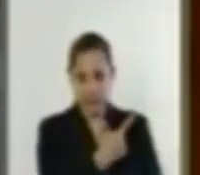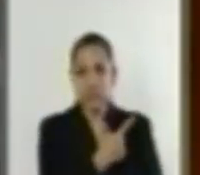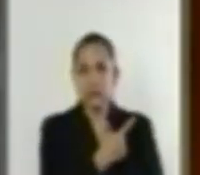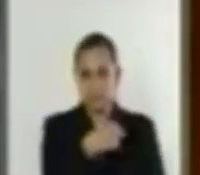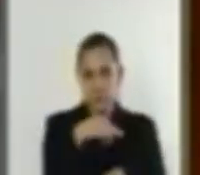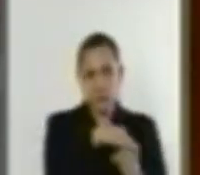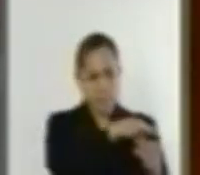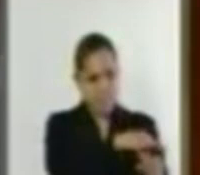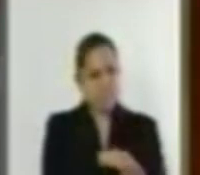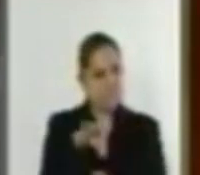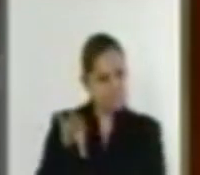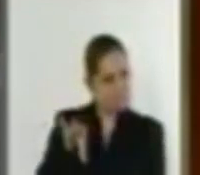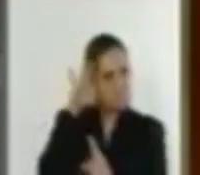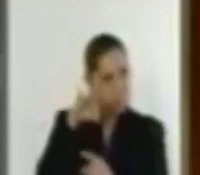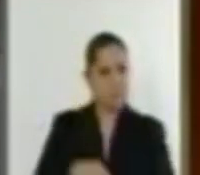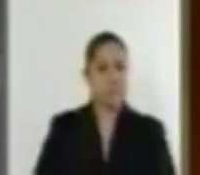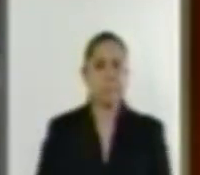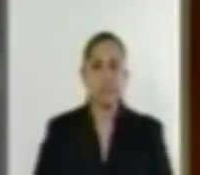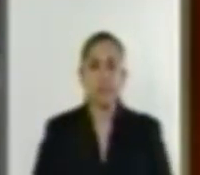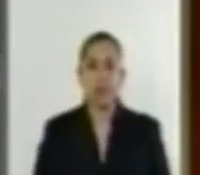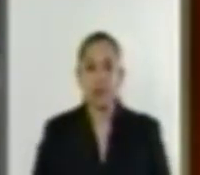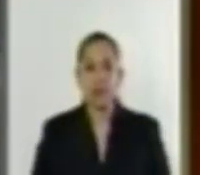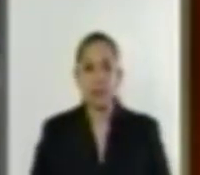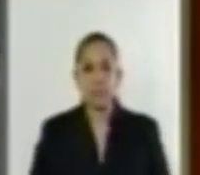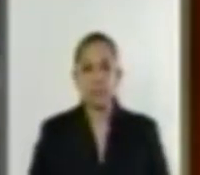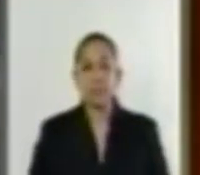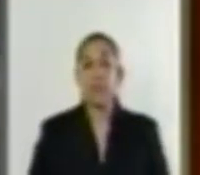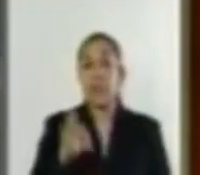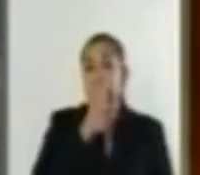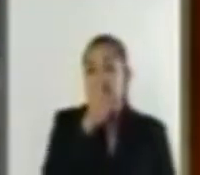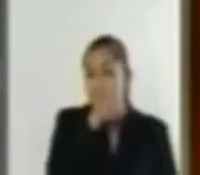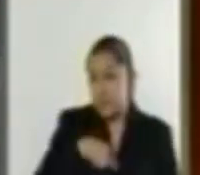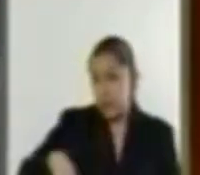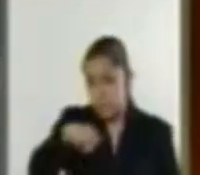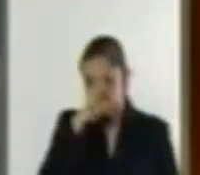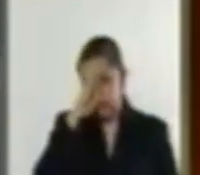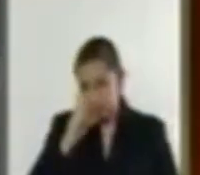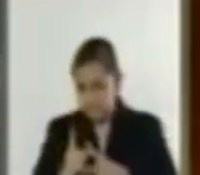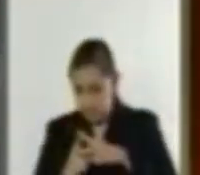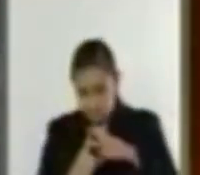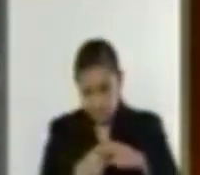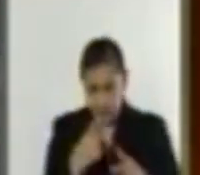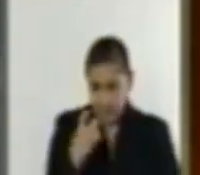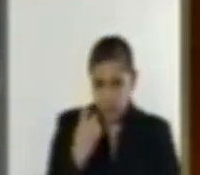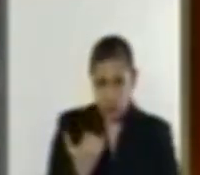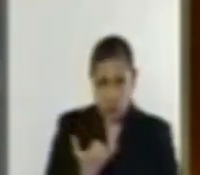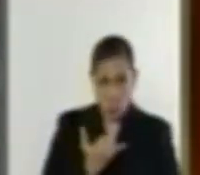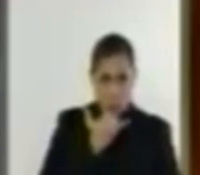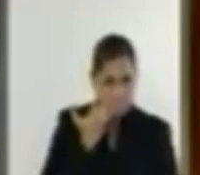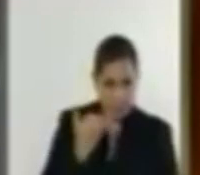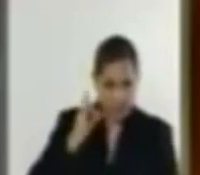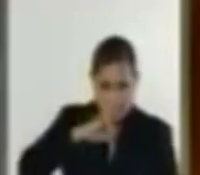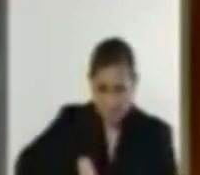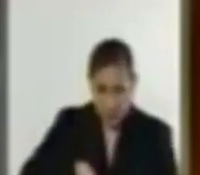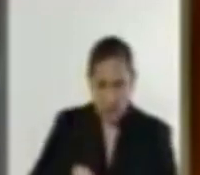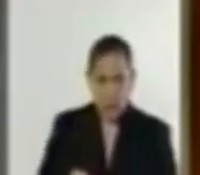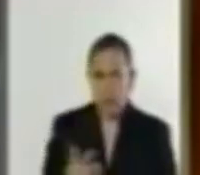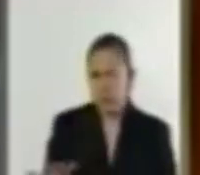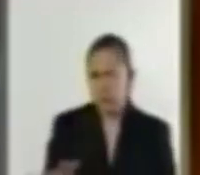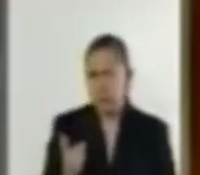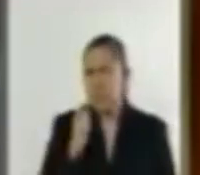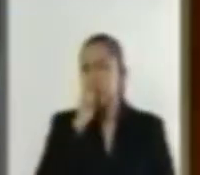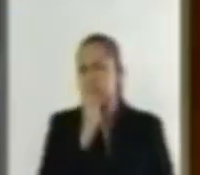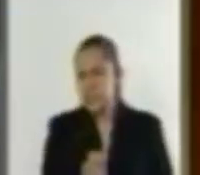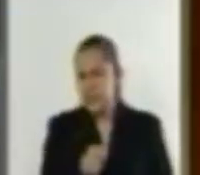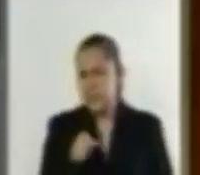en fast track la minuta que venía a Cámara de Diputados, y donde, si hubiéramos votado como votaron los diputados, pues el primer fiscal de la